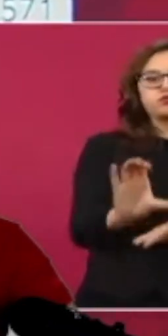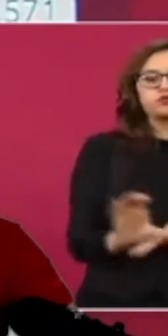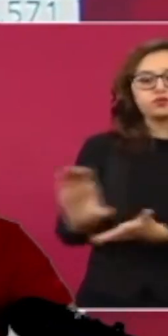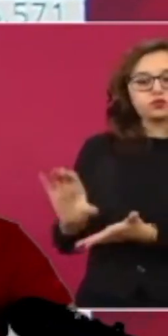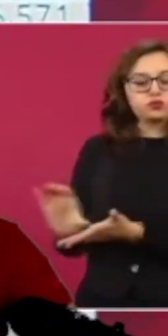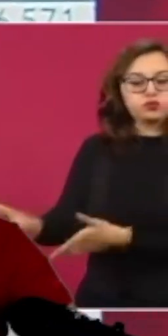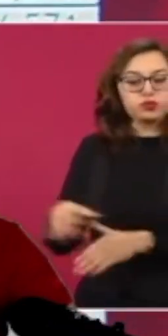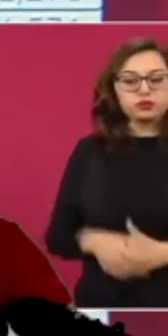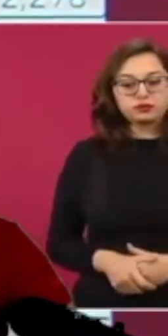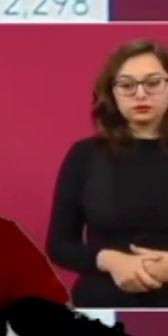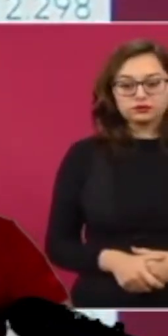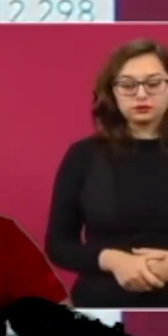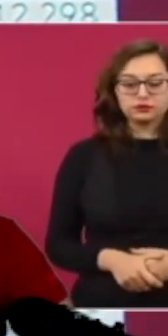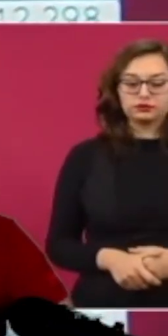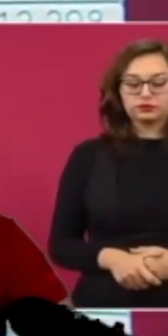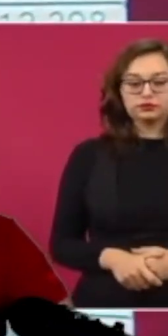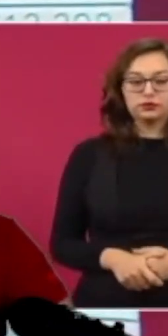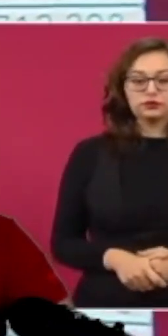Resulta que si